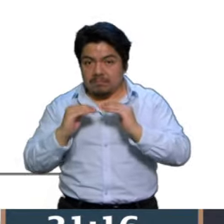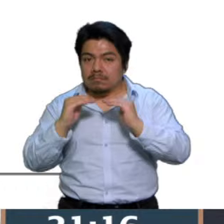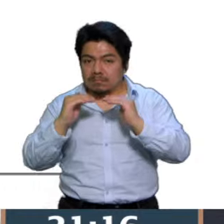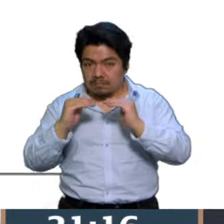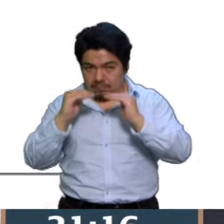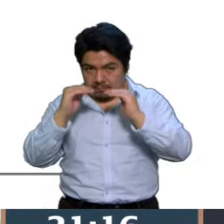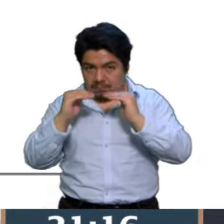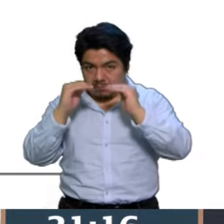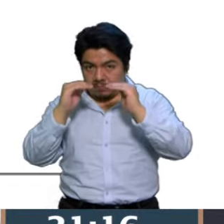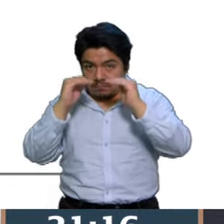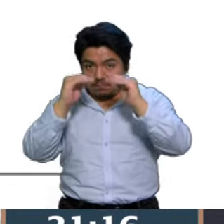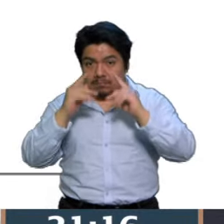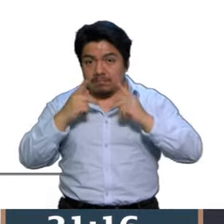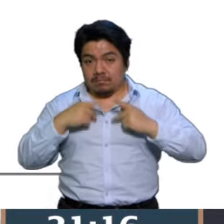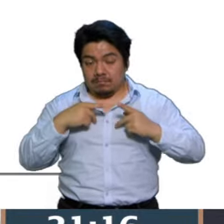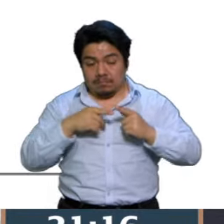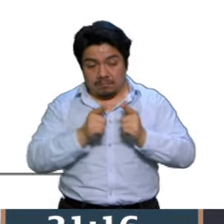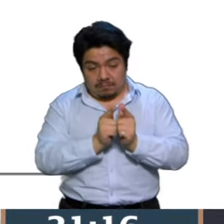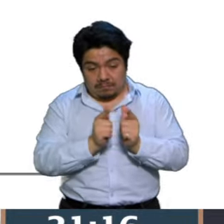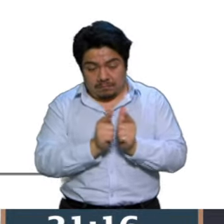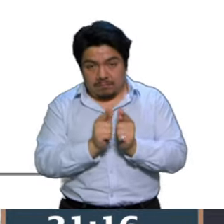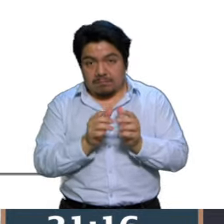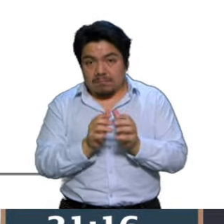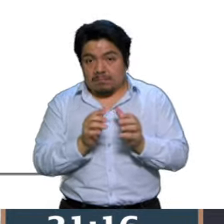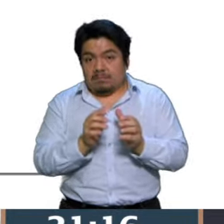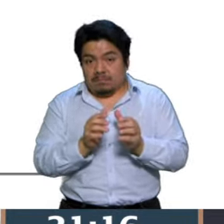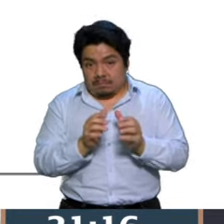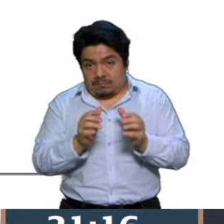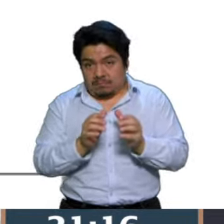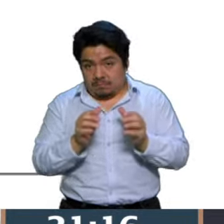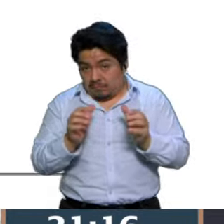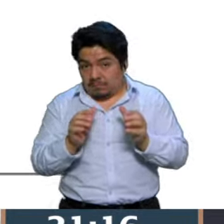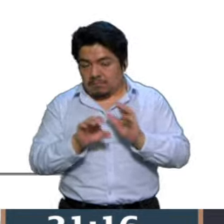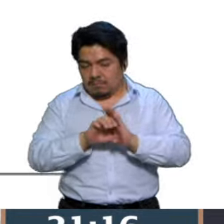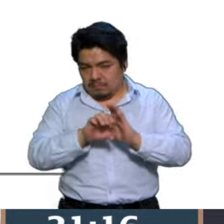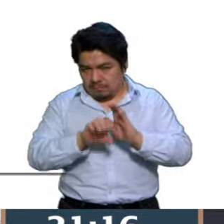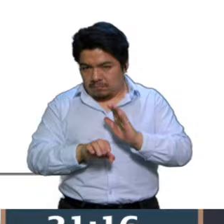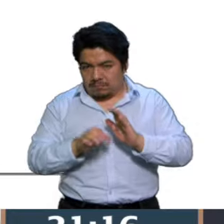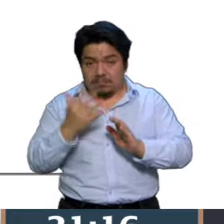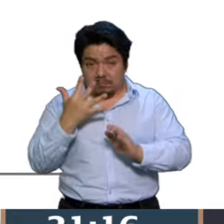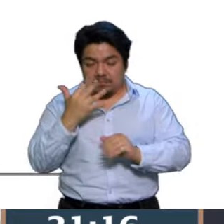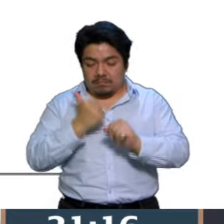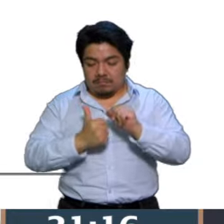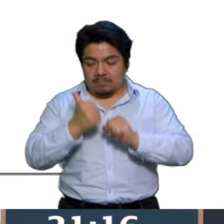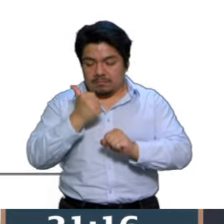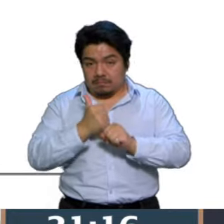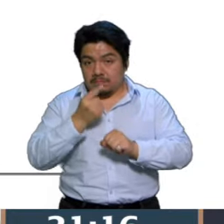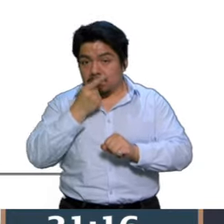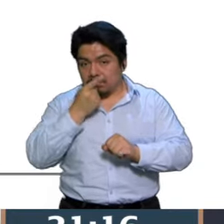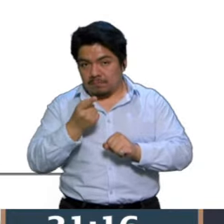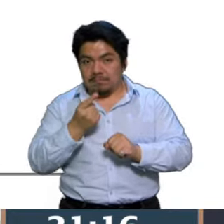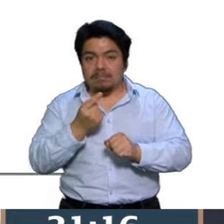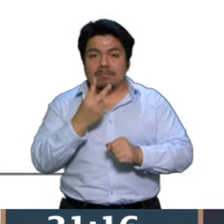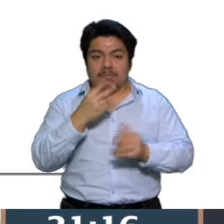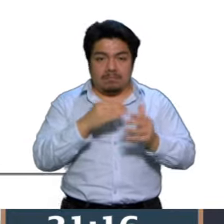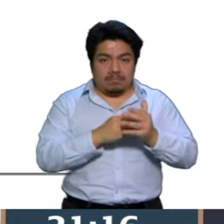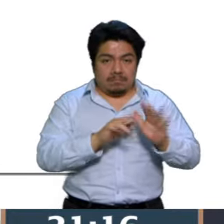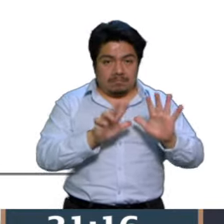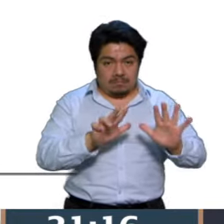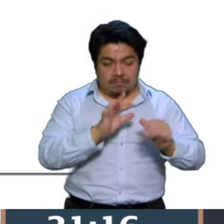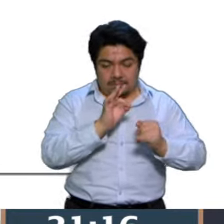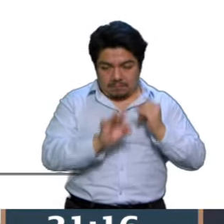número de población por cada grupo. Entonces, por ejemplo, lo que estos datos revelan de los últimos 5 años, que es lo que se mide, o sea, del 2018 fue la